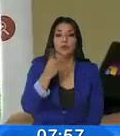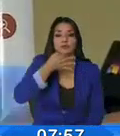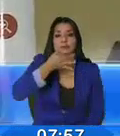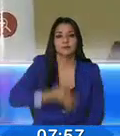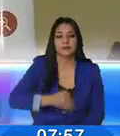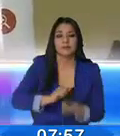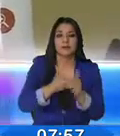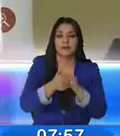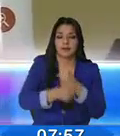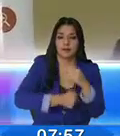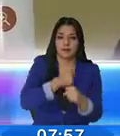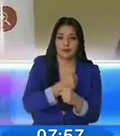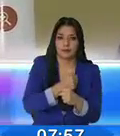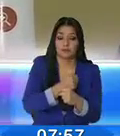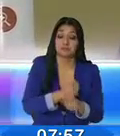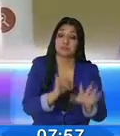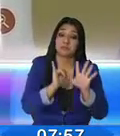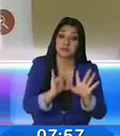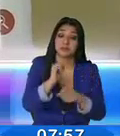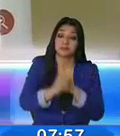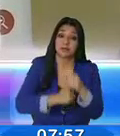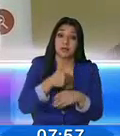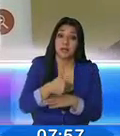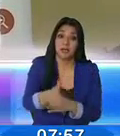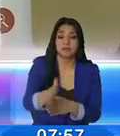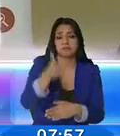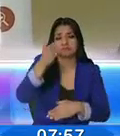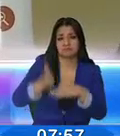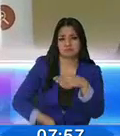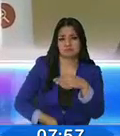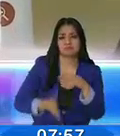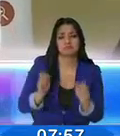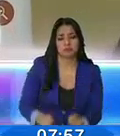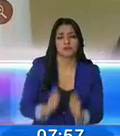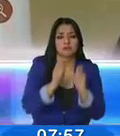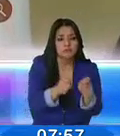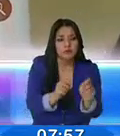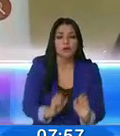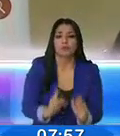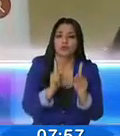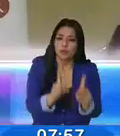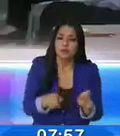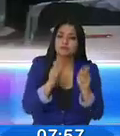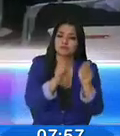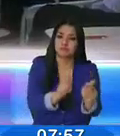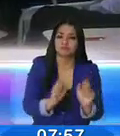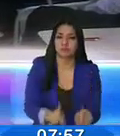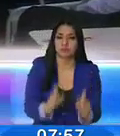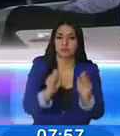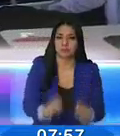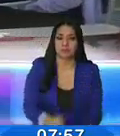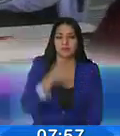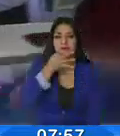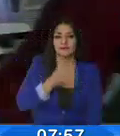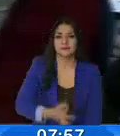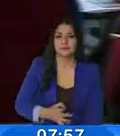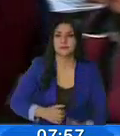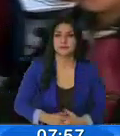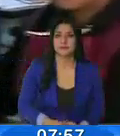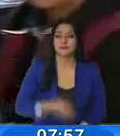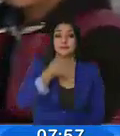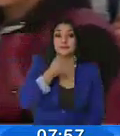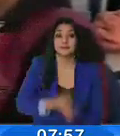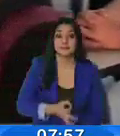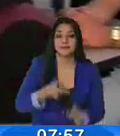año, entonces tienen 6 años de plazo para que se puedan presentar nuevamente y aprobar el examen. La prueba se la realiza desde el